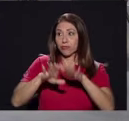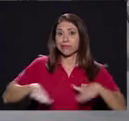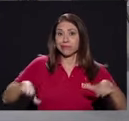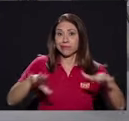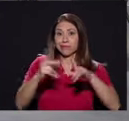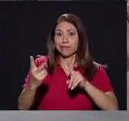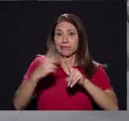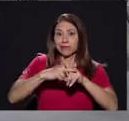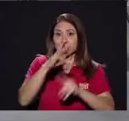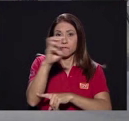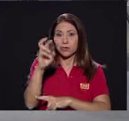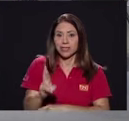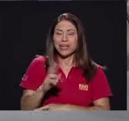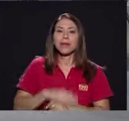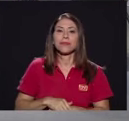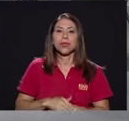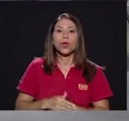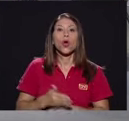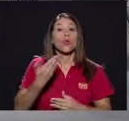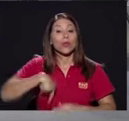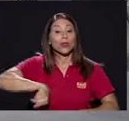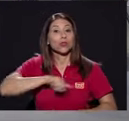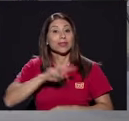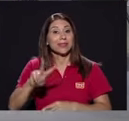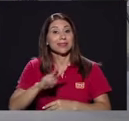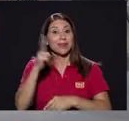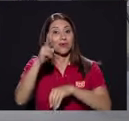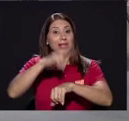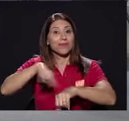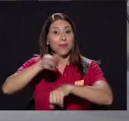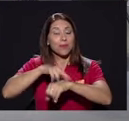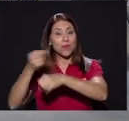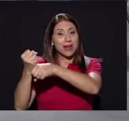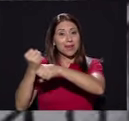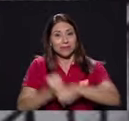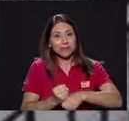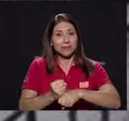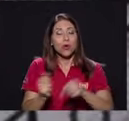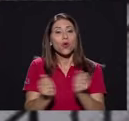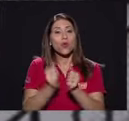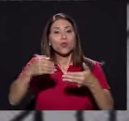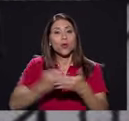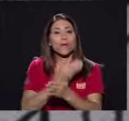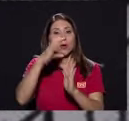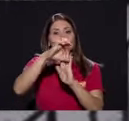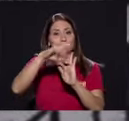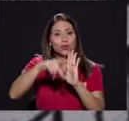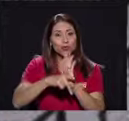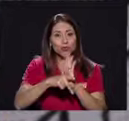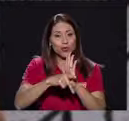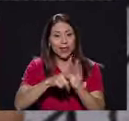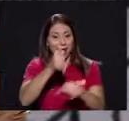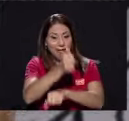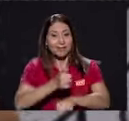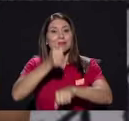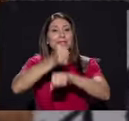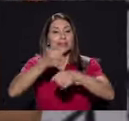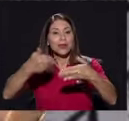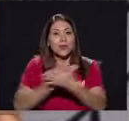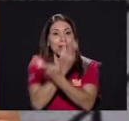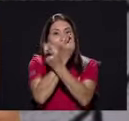para llevarlo al ejemplo costarricense, y es que cuando se funda nuestra Segunda República, ¿verdad?, con la nueva constitución política que define esta